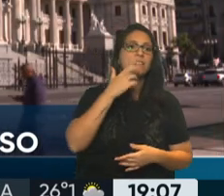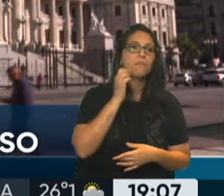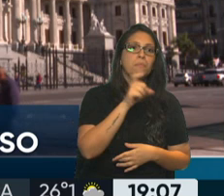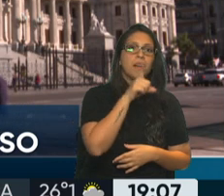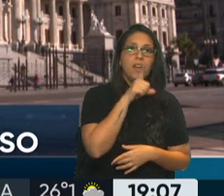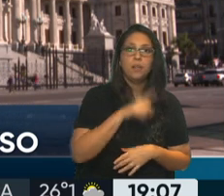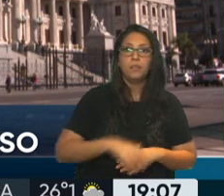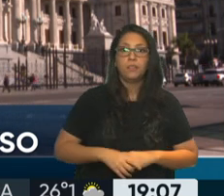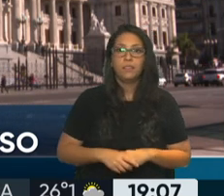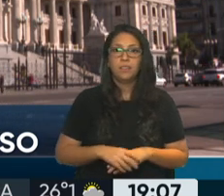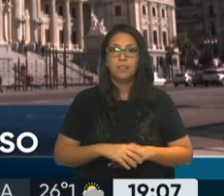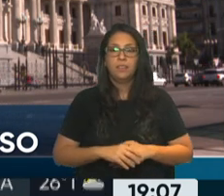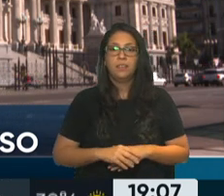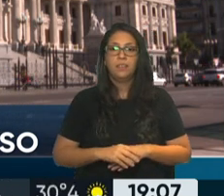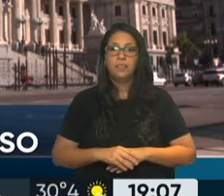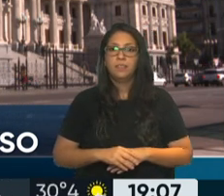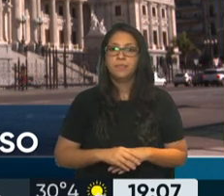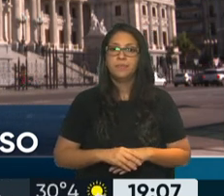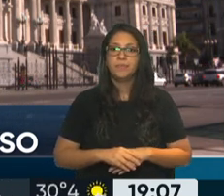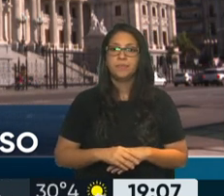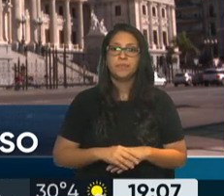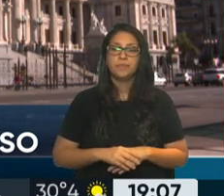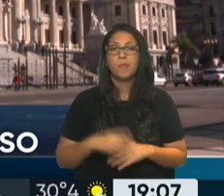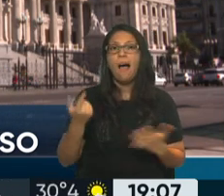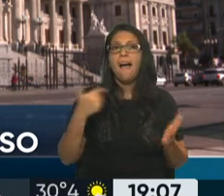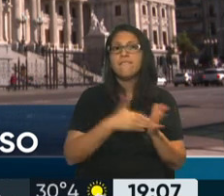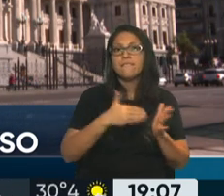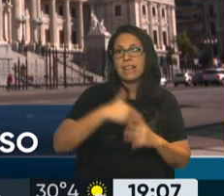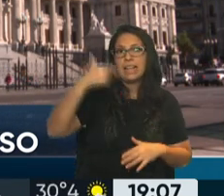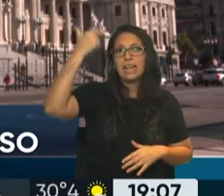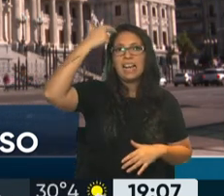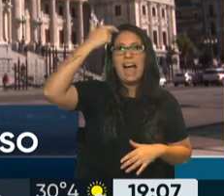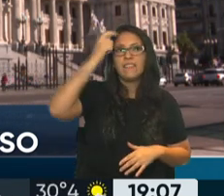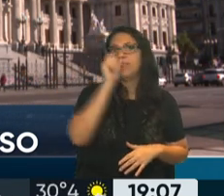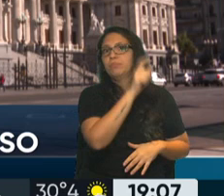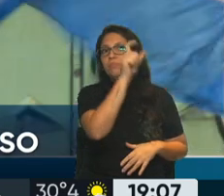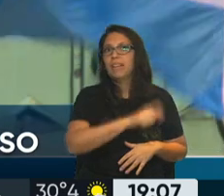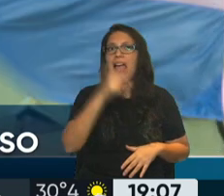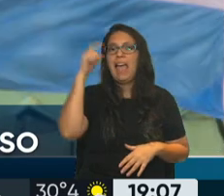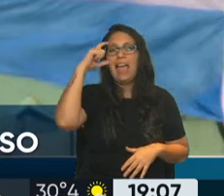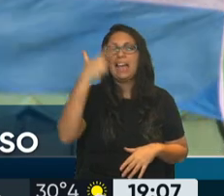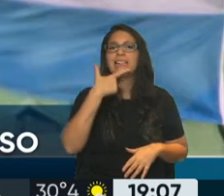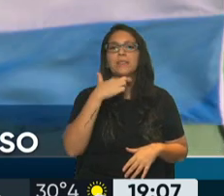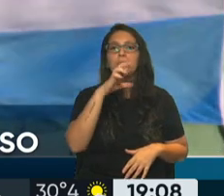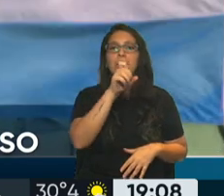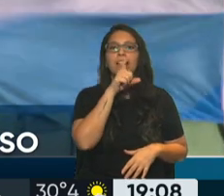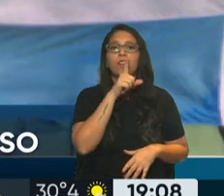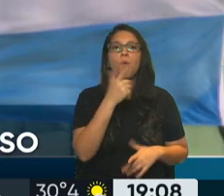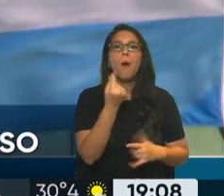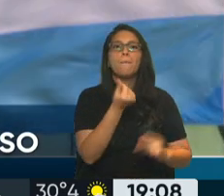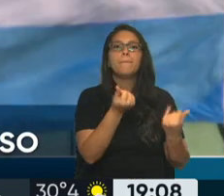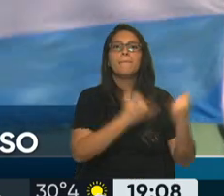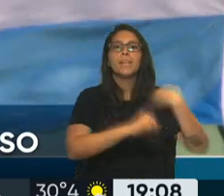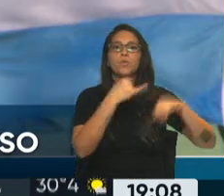cierto exactamente quedaría como la cabeza de expert justamente porque presupuesto es la se llama así la comisión de